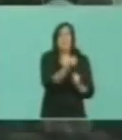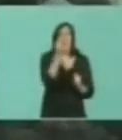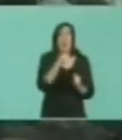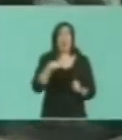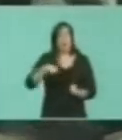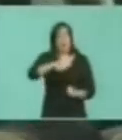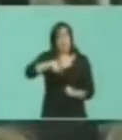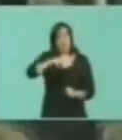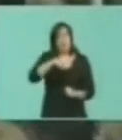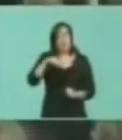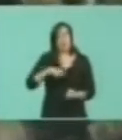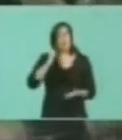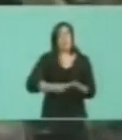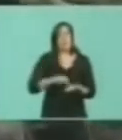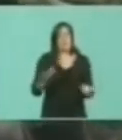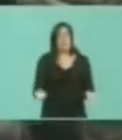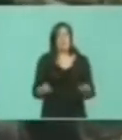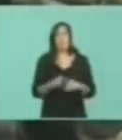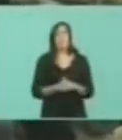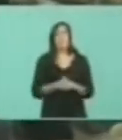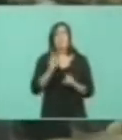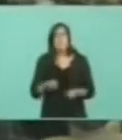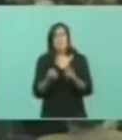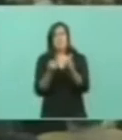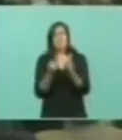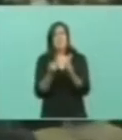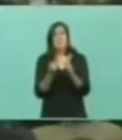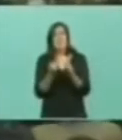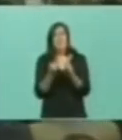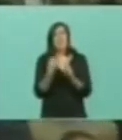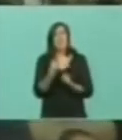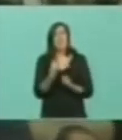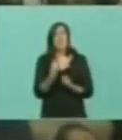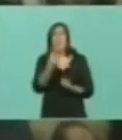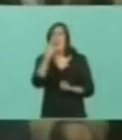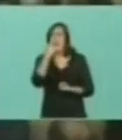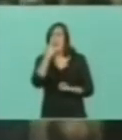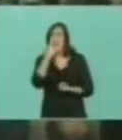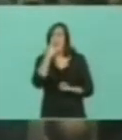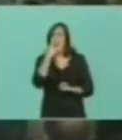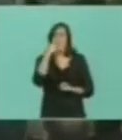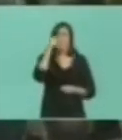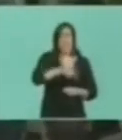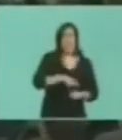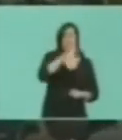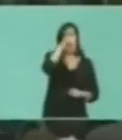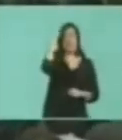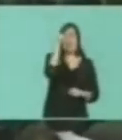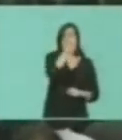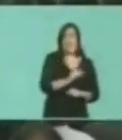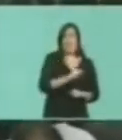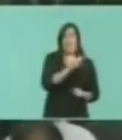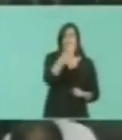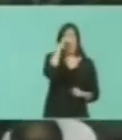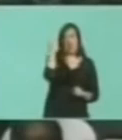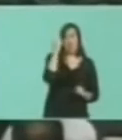que hemos adoptado hoy. También la necesidad de alinear los intereses del Estado nacional y